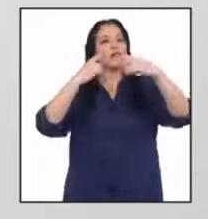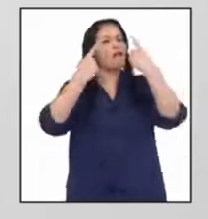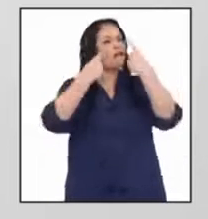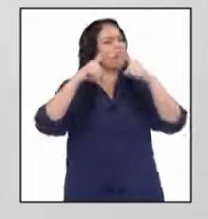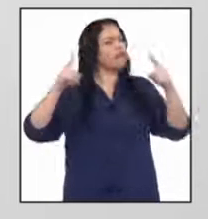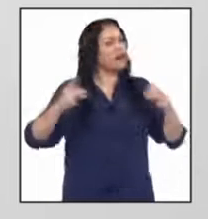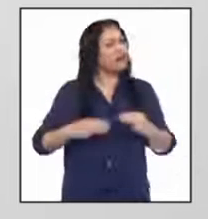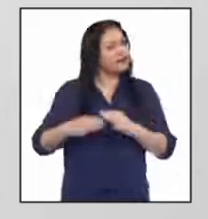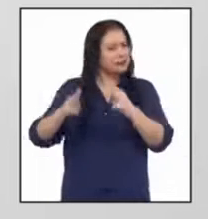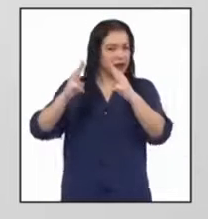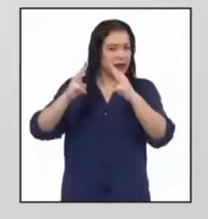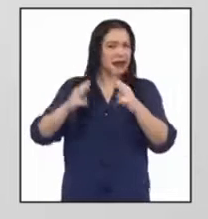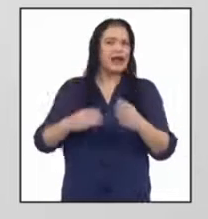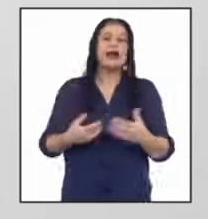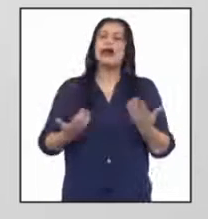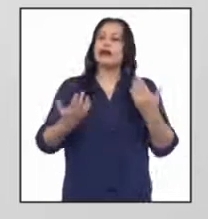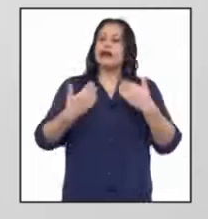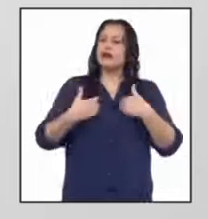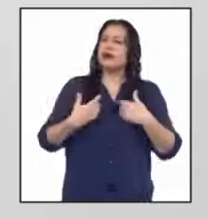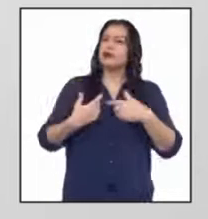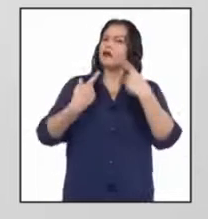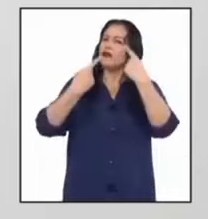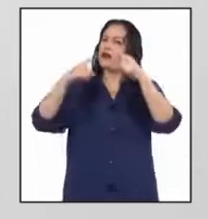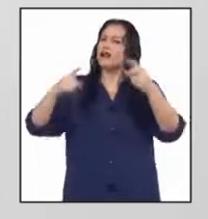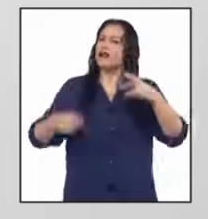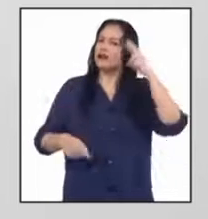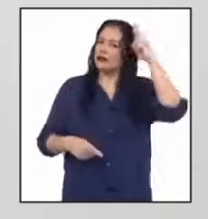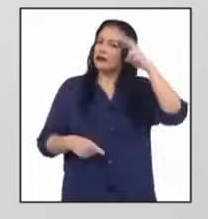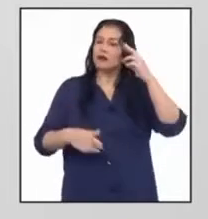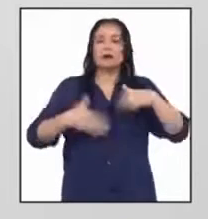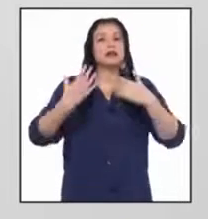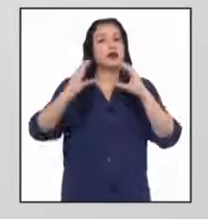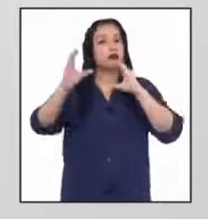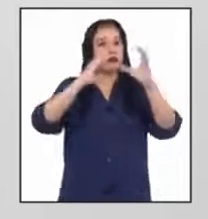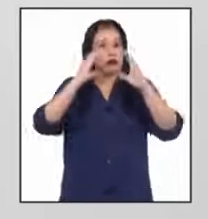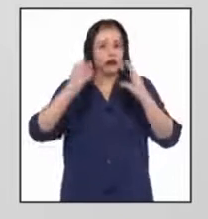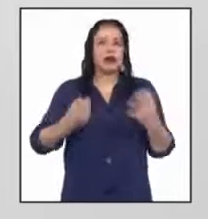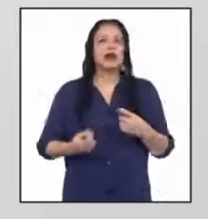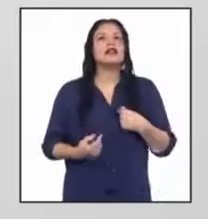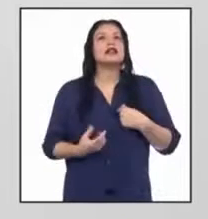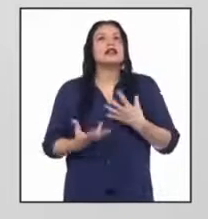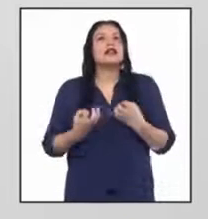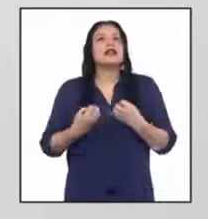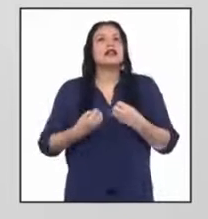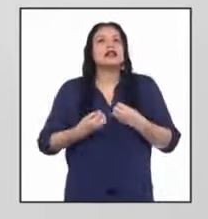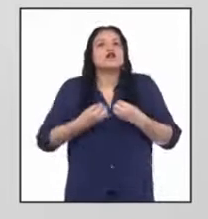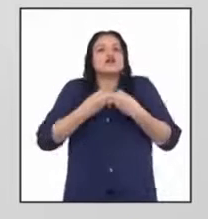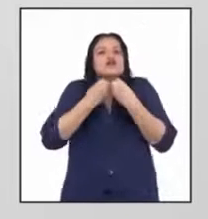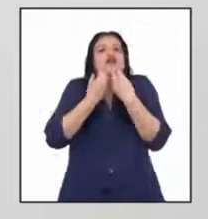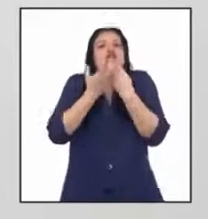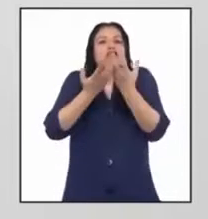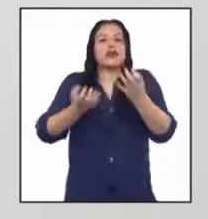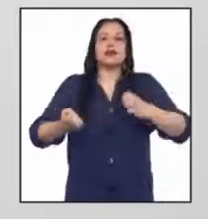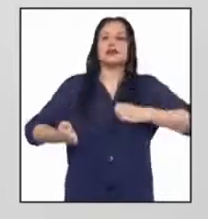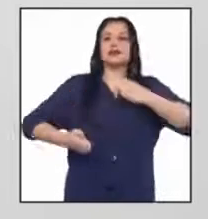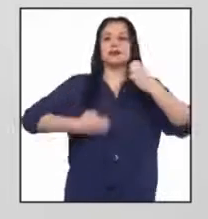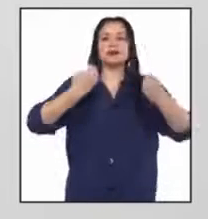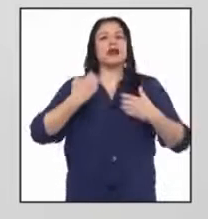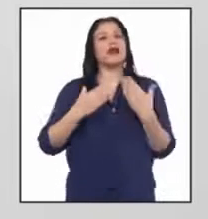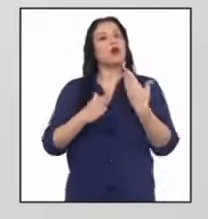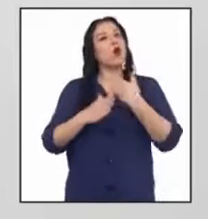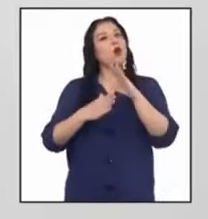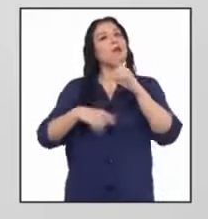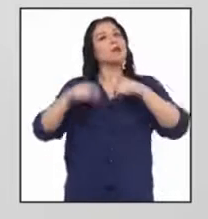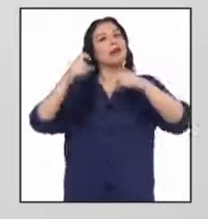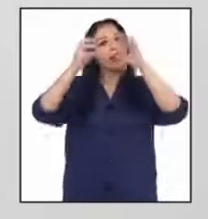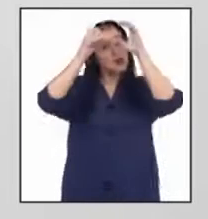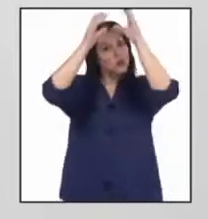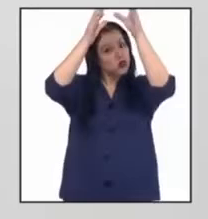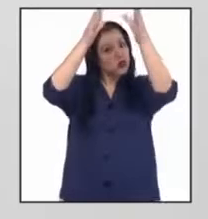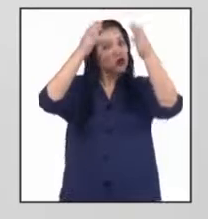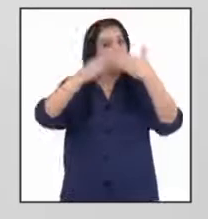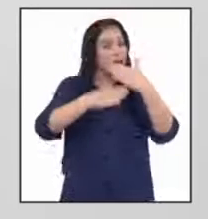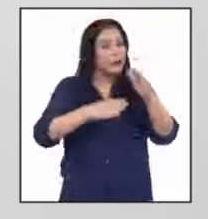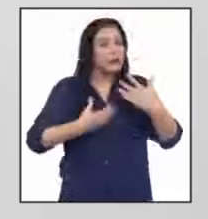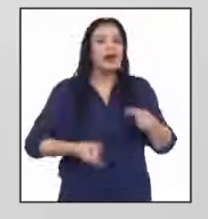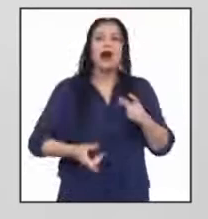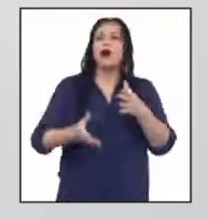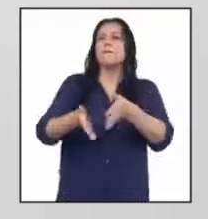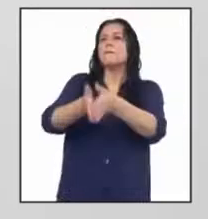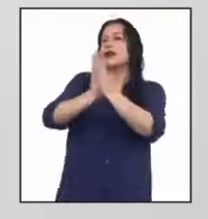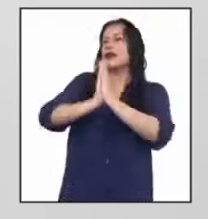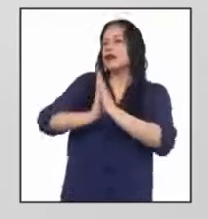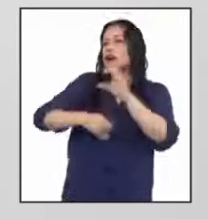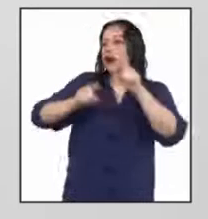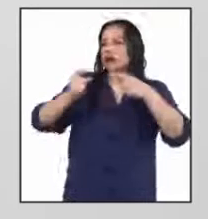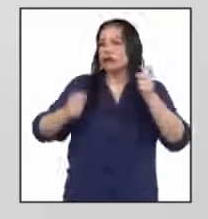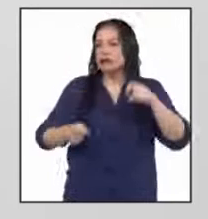maneras y tenemos muchas razones para ello. Expresar nuestras emociones, compartir algún conocimiento, solicitar